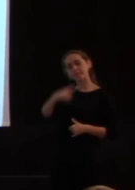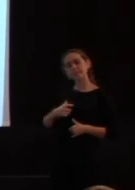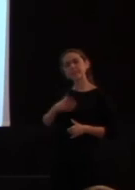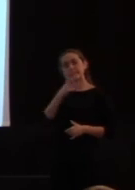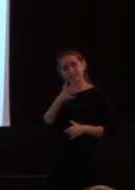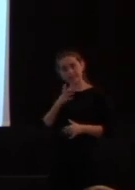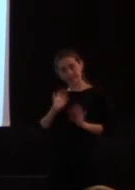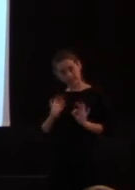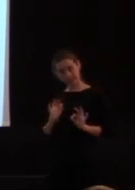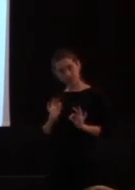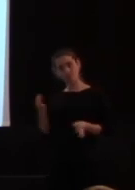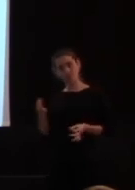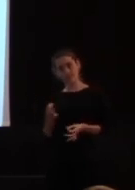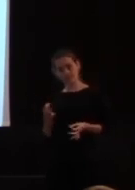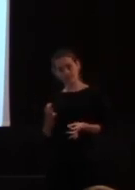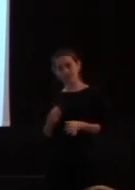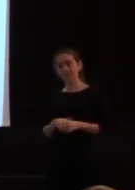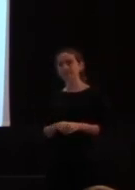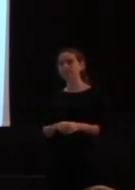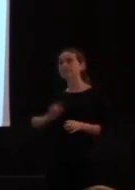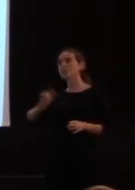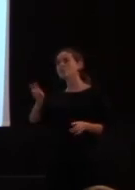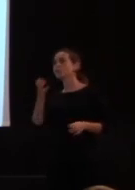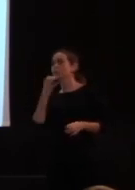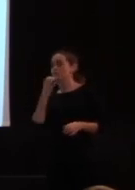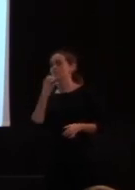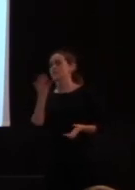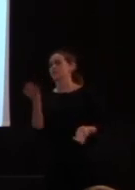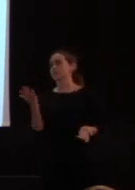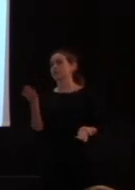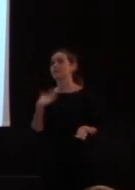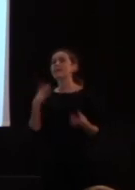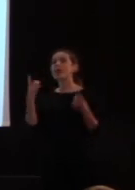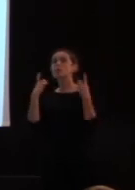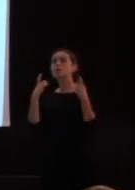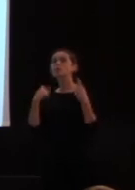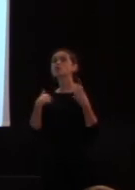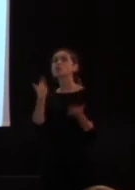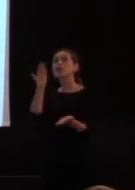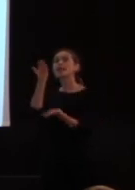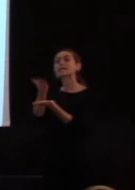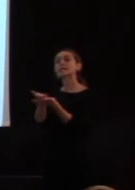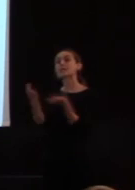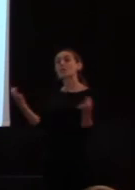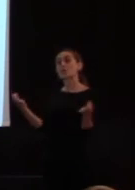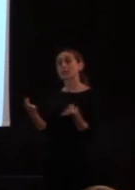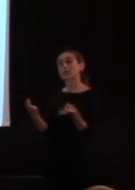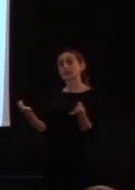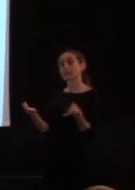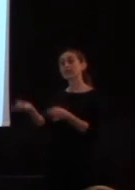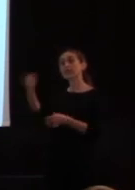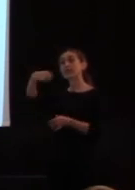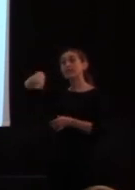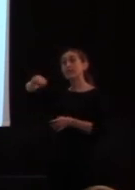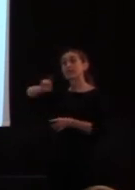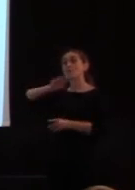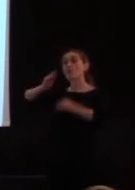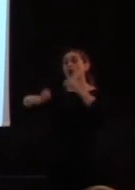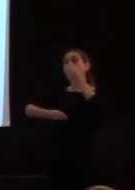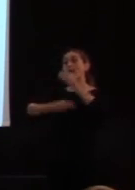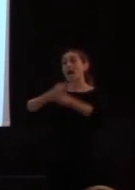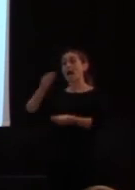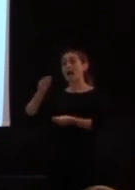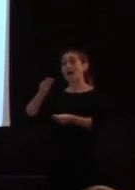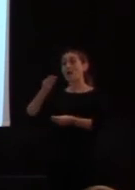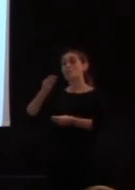punto. Mis alumnas, yo les pido, las clases, les pido que hagan una tarea a la